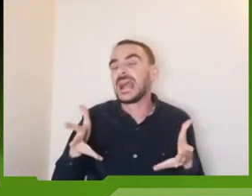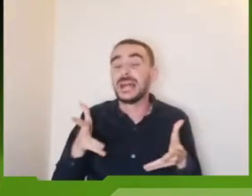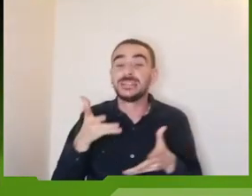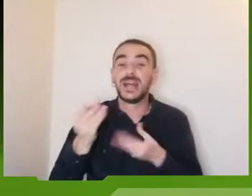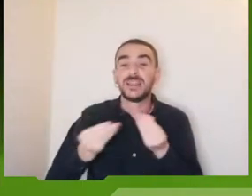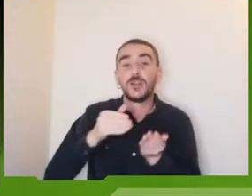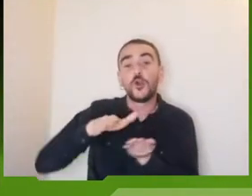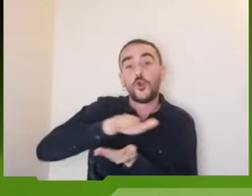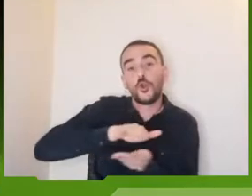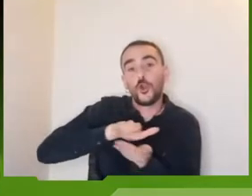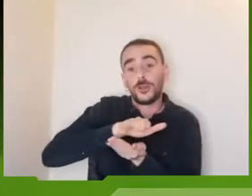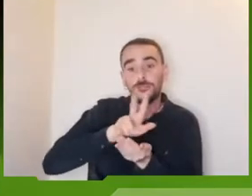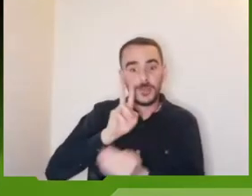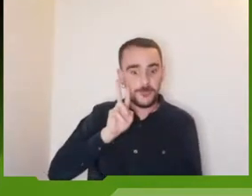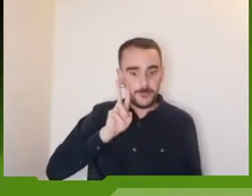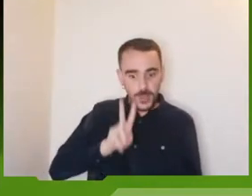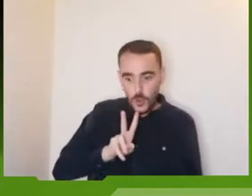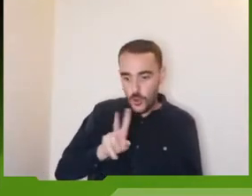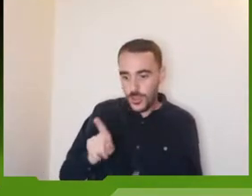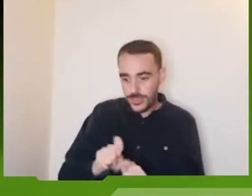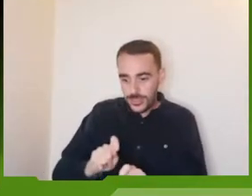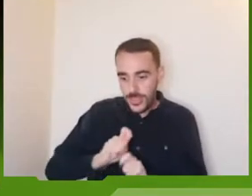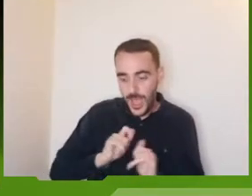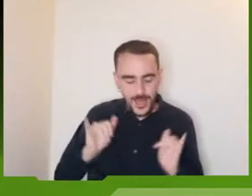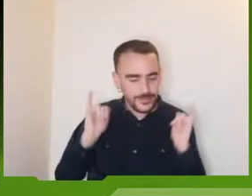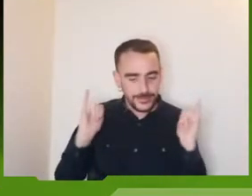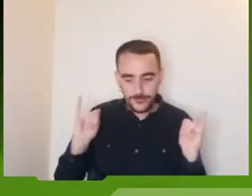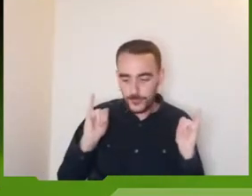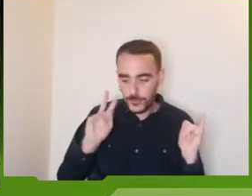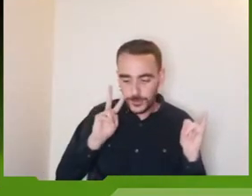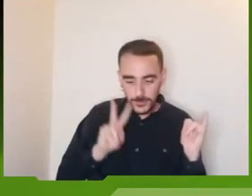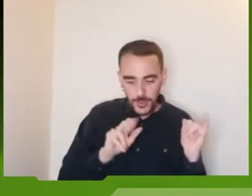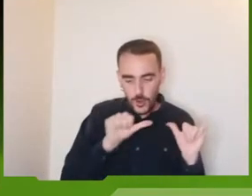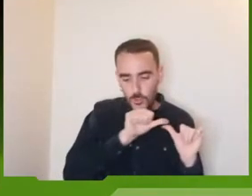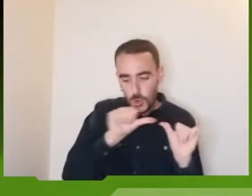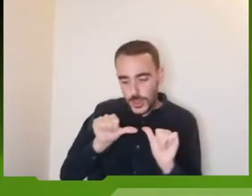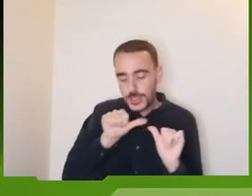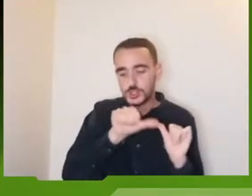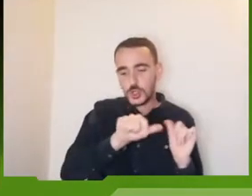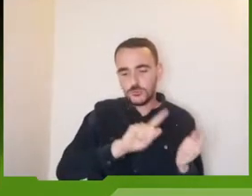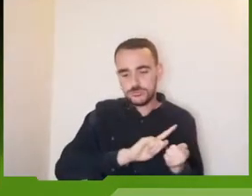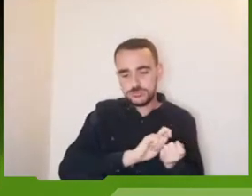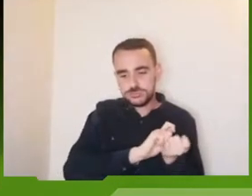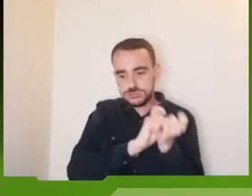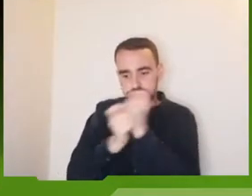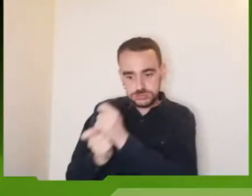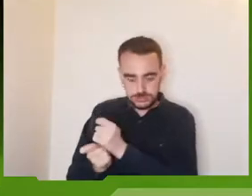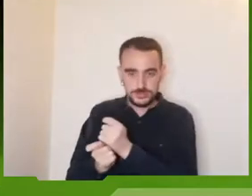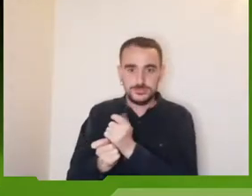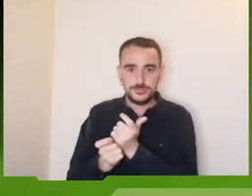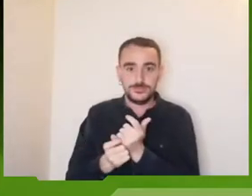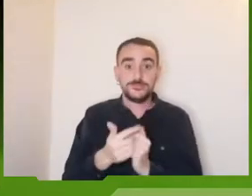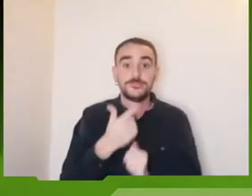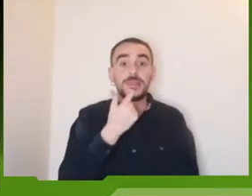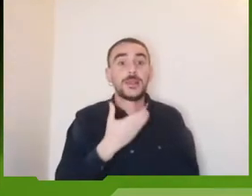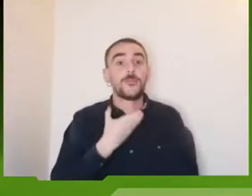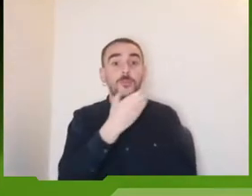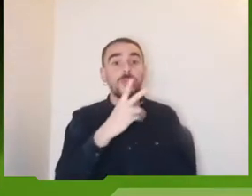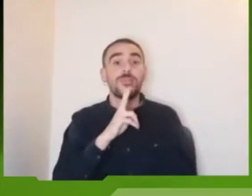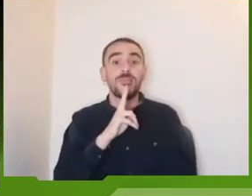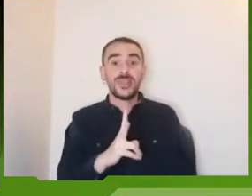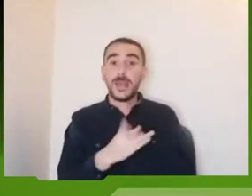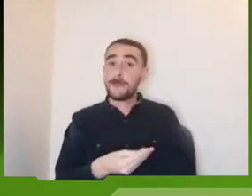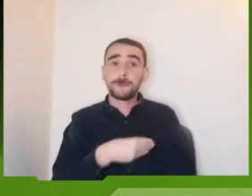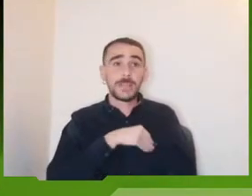disfruto viendo la transformación de la textura y oliendo. Claro, la lástima es que no se transmite el